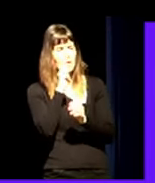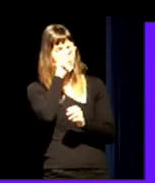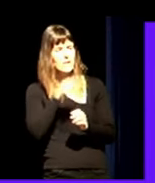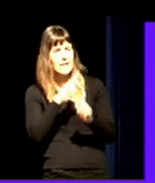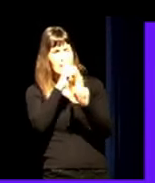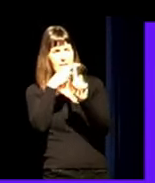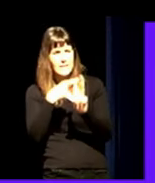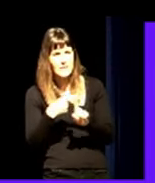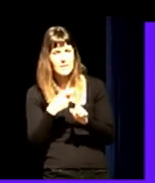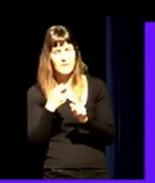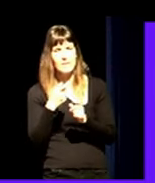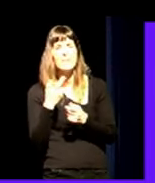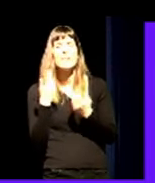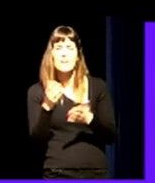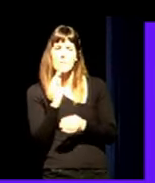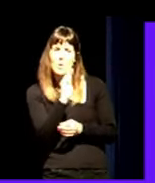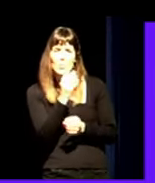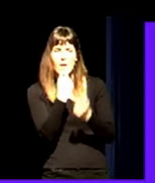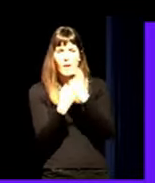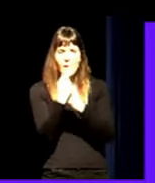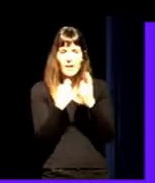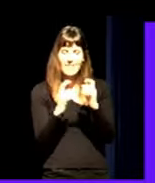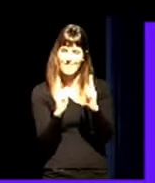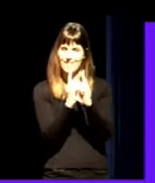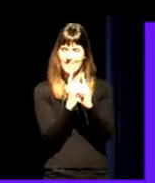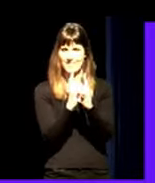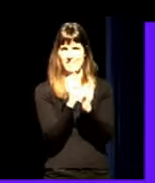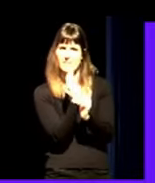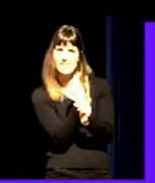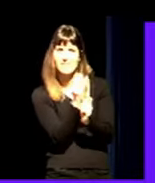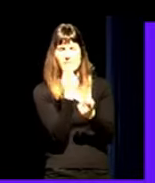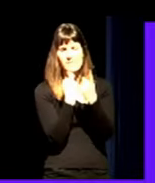ayuda, que sepa preguntar, que sepa acercarse emocionalmente, que sepa